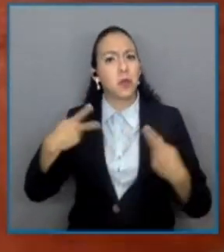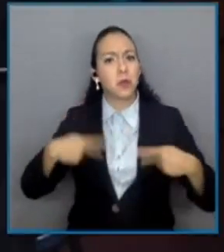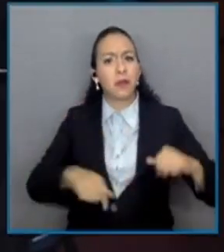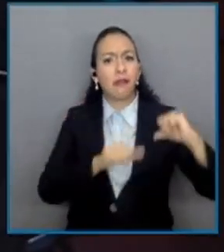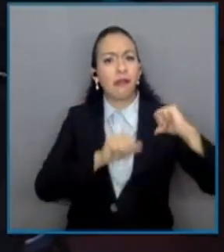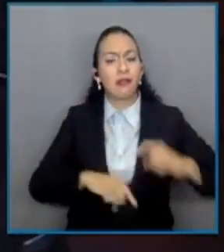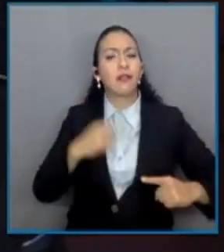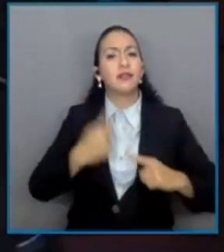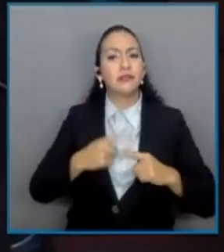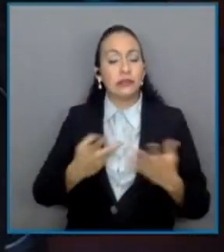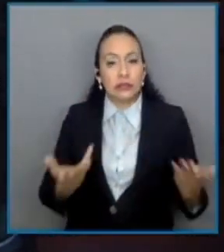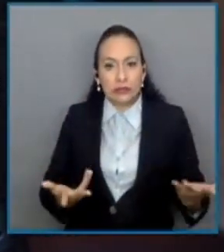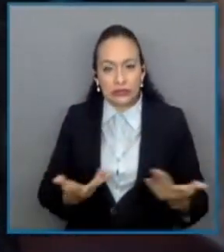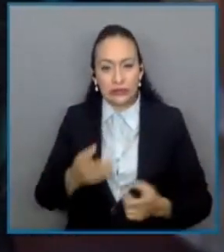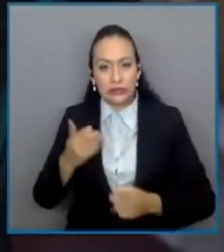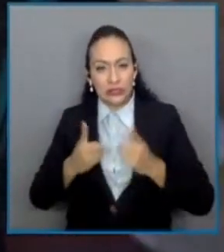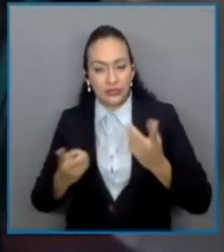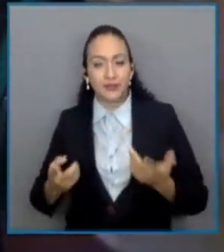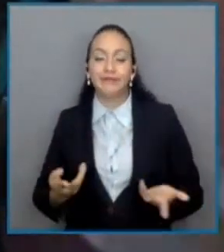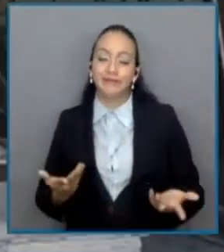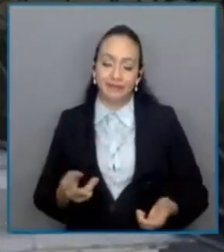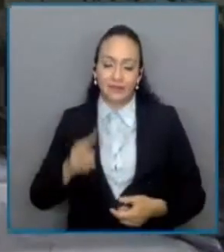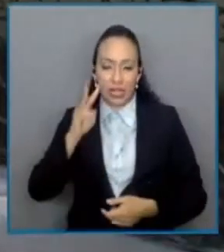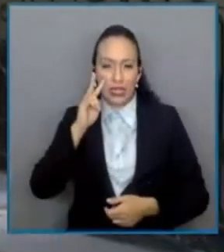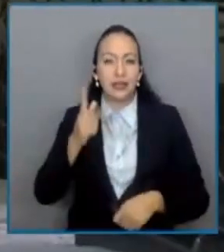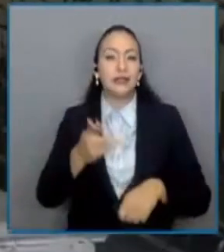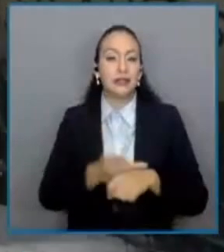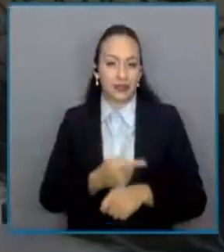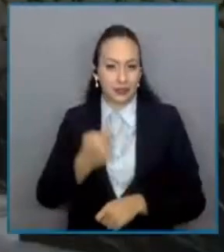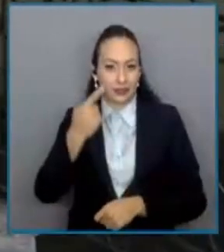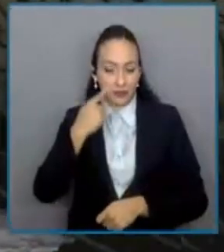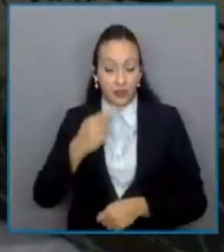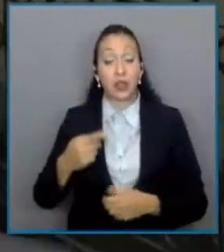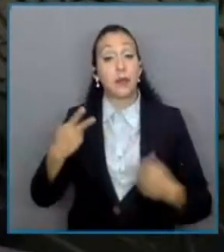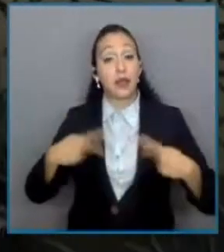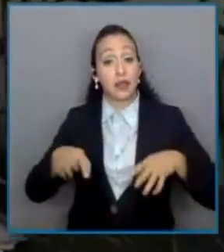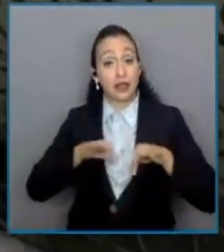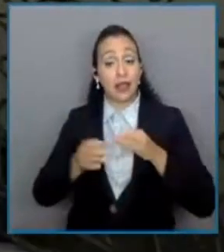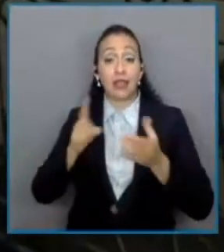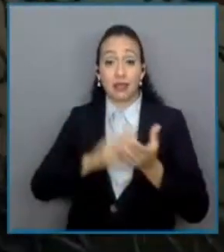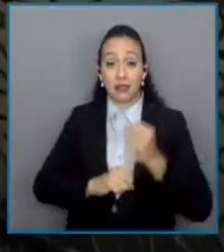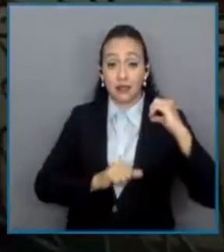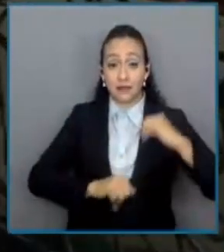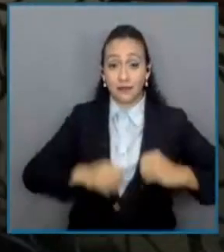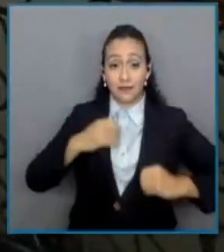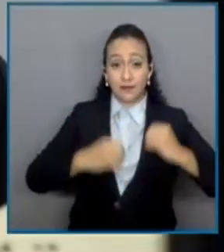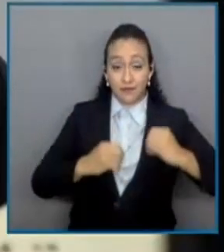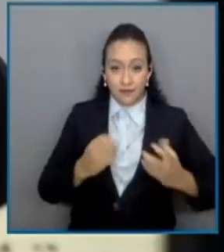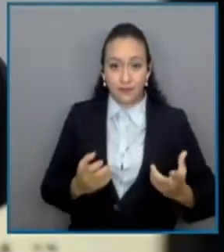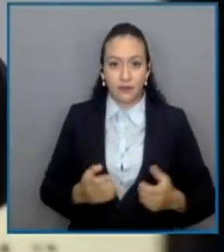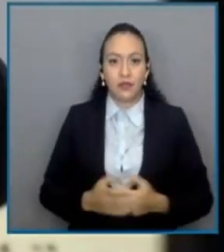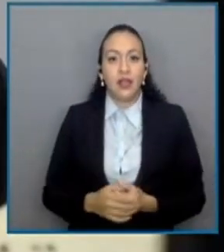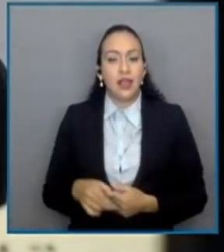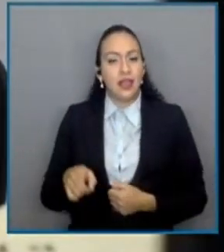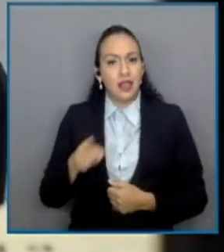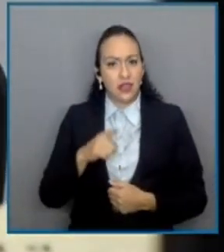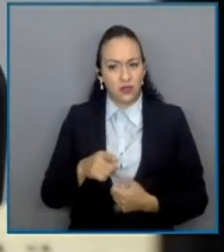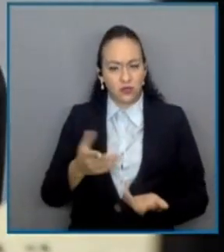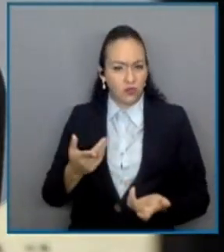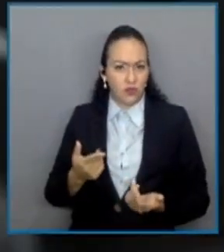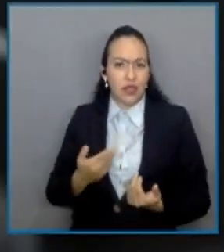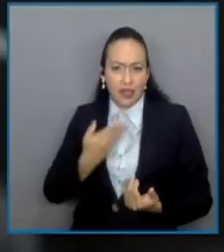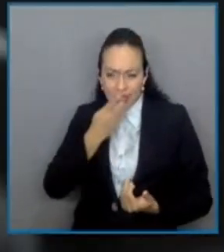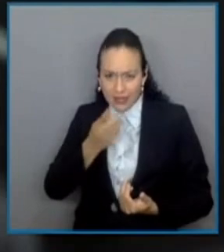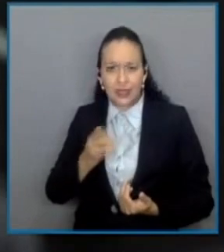El Mundo del Derecho. Señaló que las y los integrantes del Poder Judicial de la Federación no se oponen a que haya una reforma